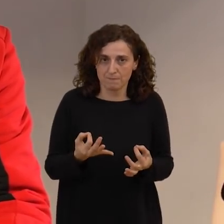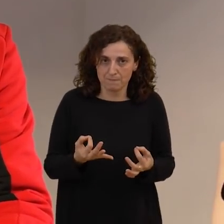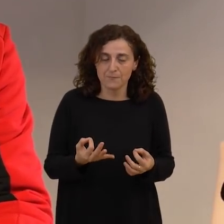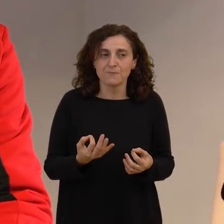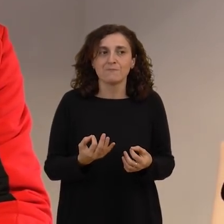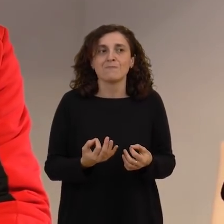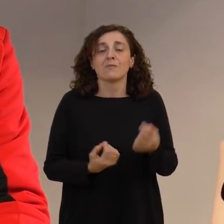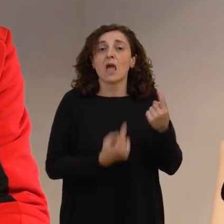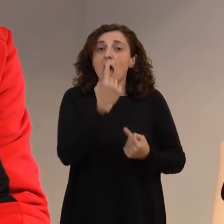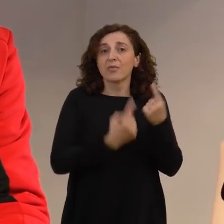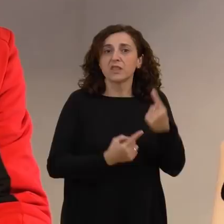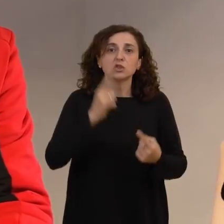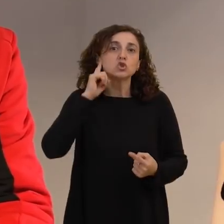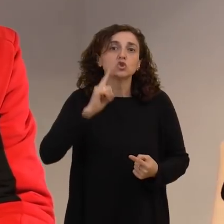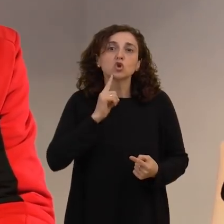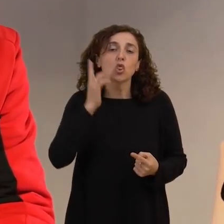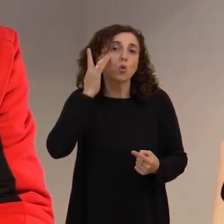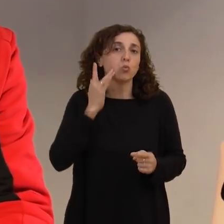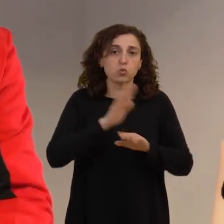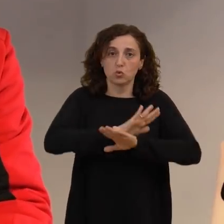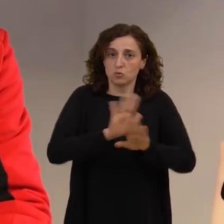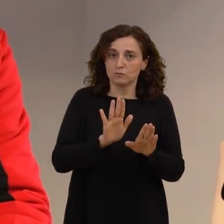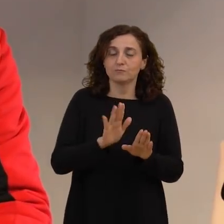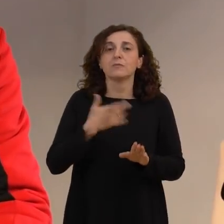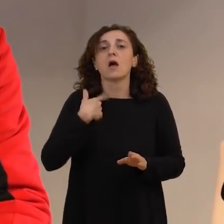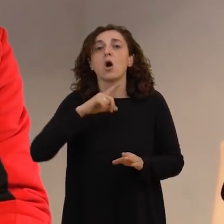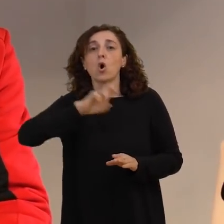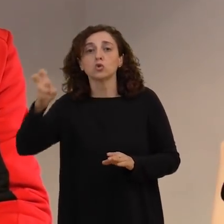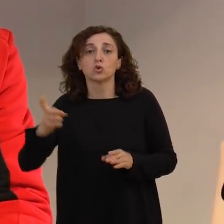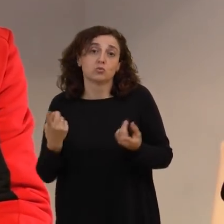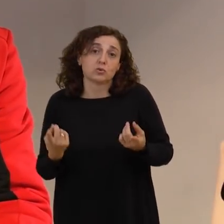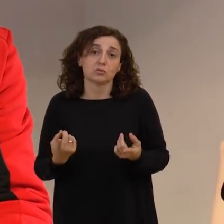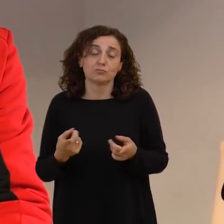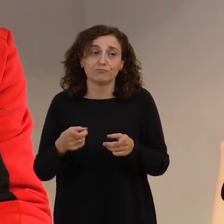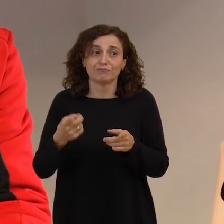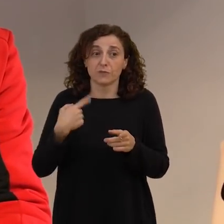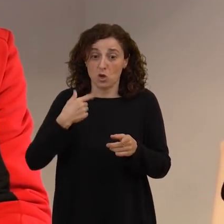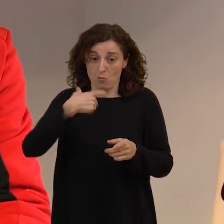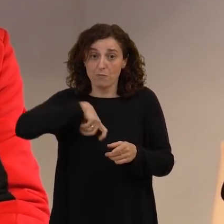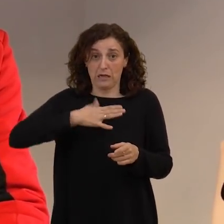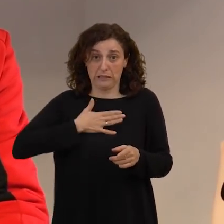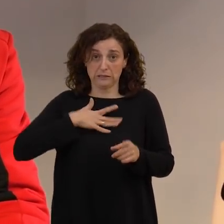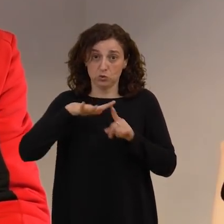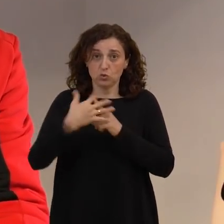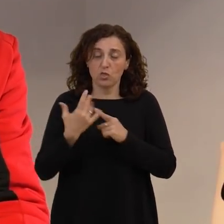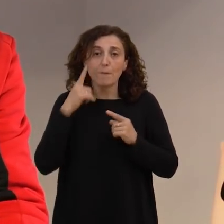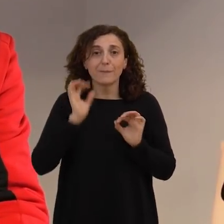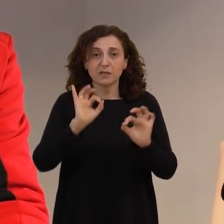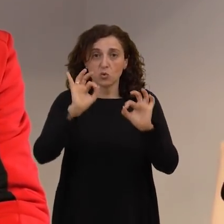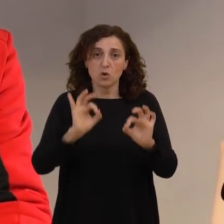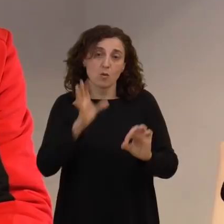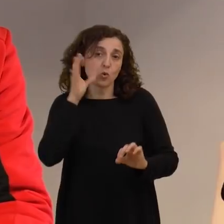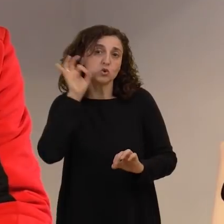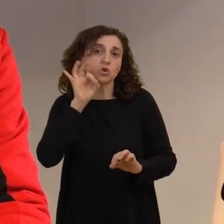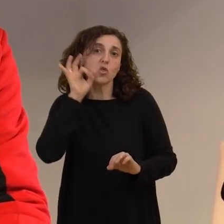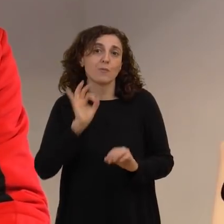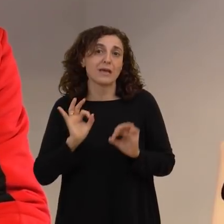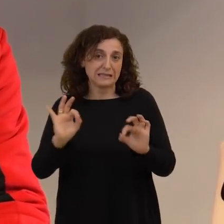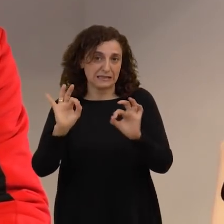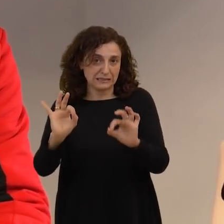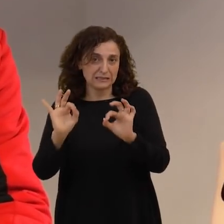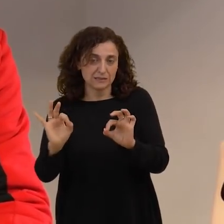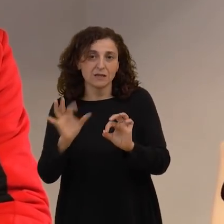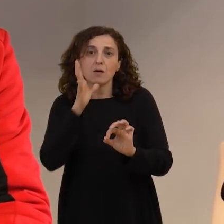en unos casos es sordera, en otros casos hay, bueno, hay muchos casos, en mi caso era un poco más particular porque tienen